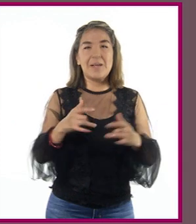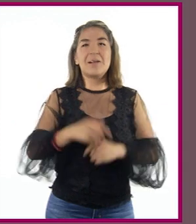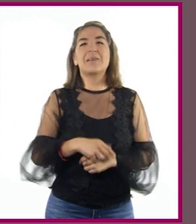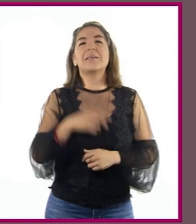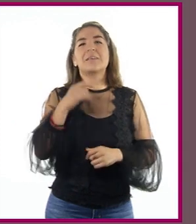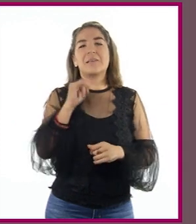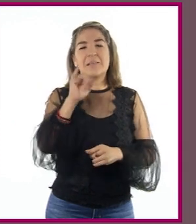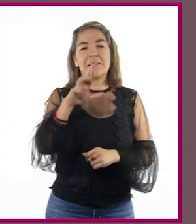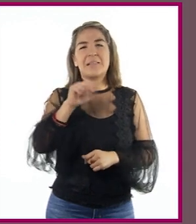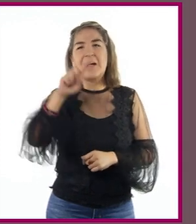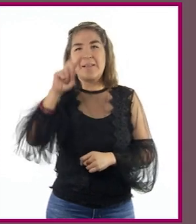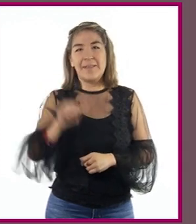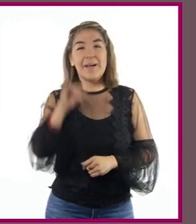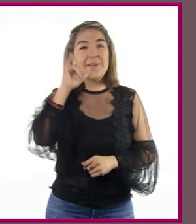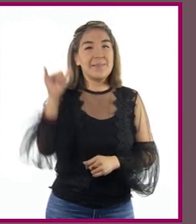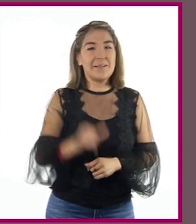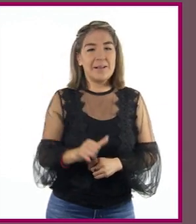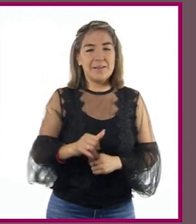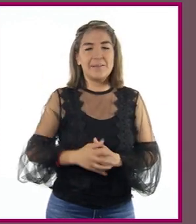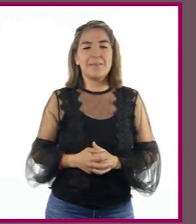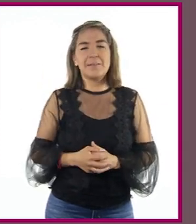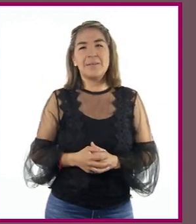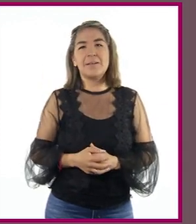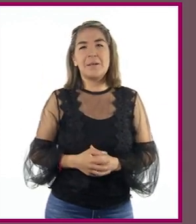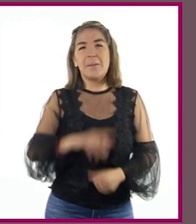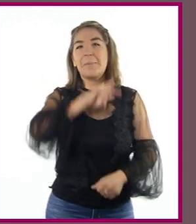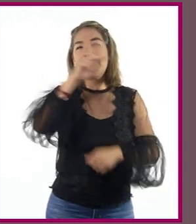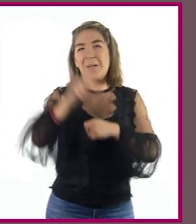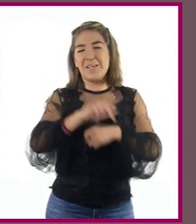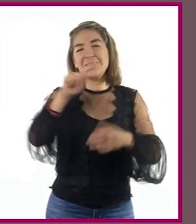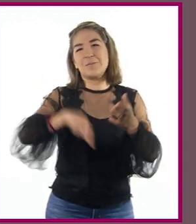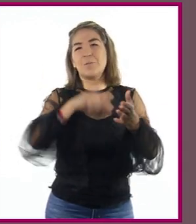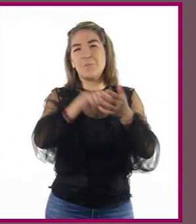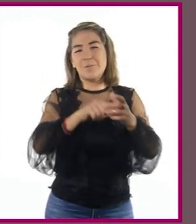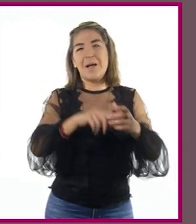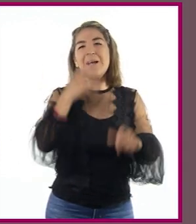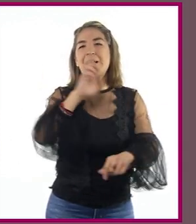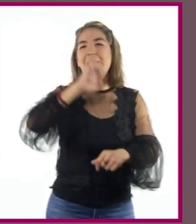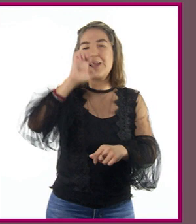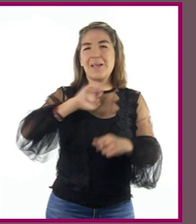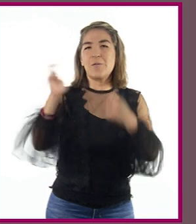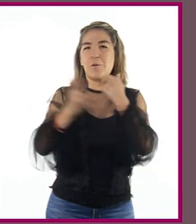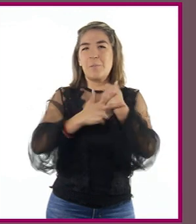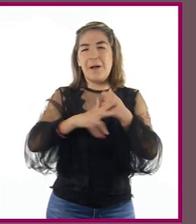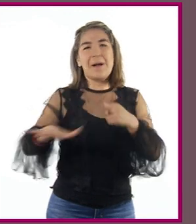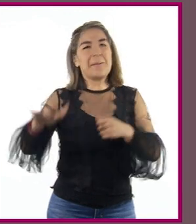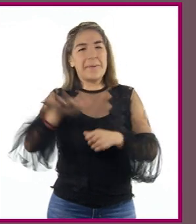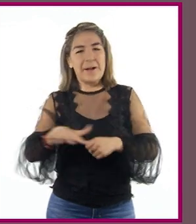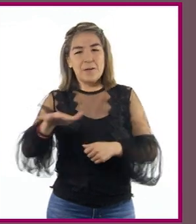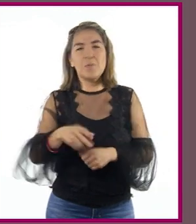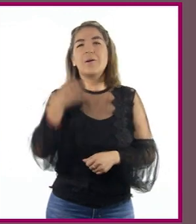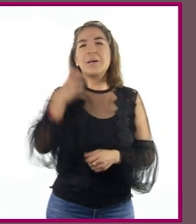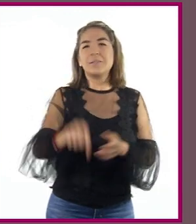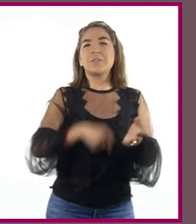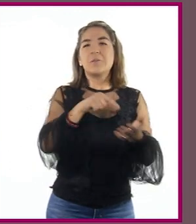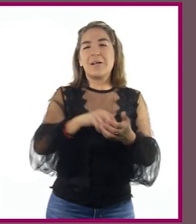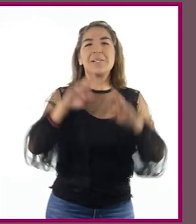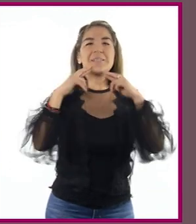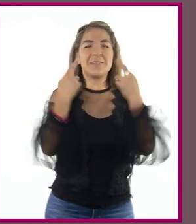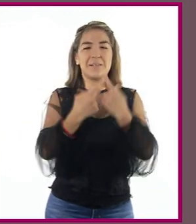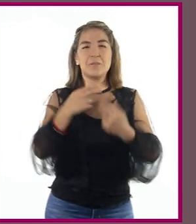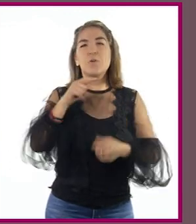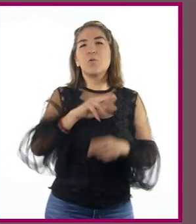Irlanda, Italia, Luxemburgo, Países Bajos, Portugal y Reino Unido.